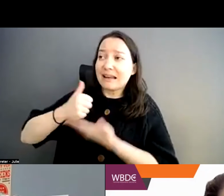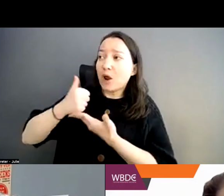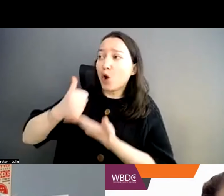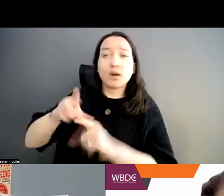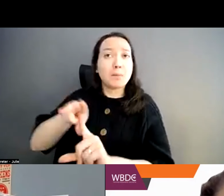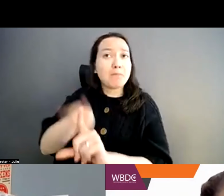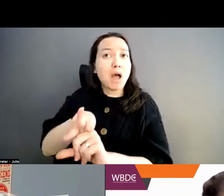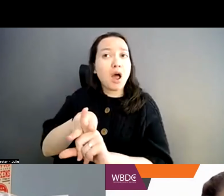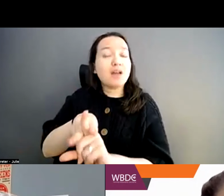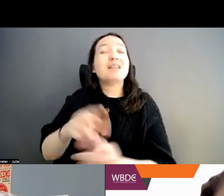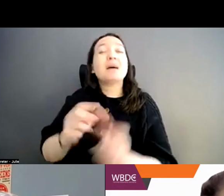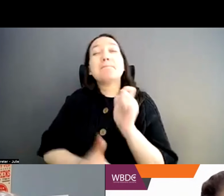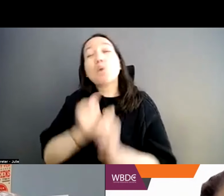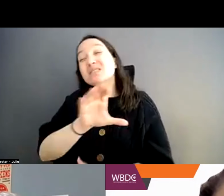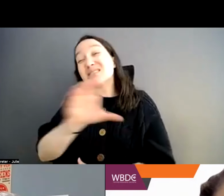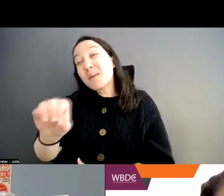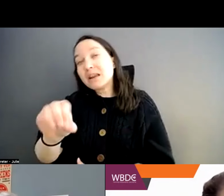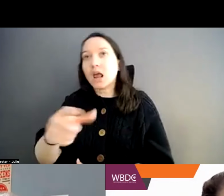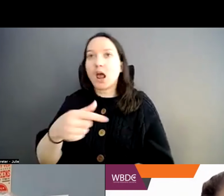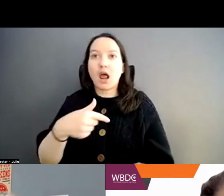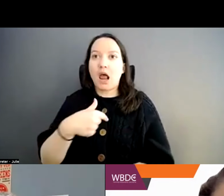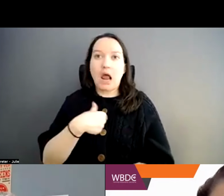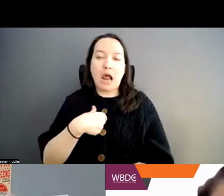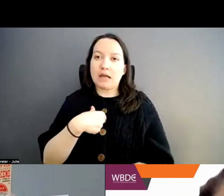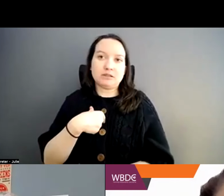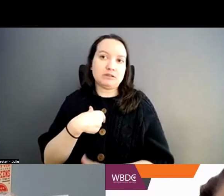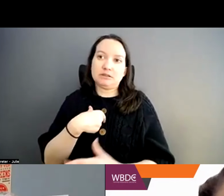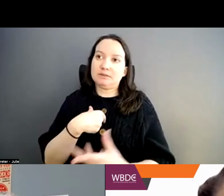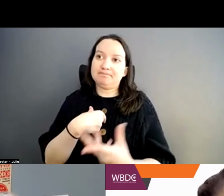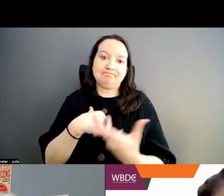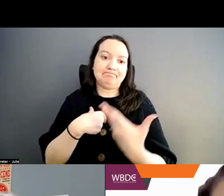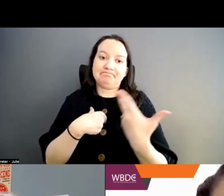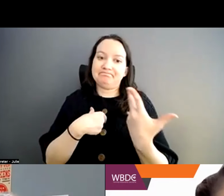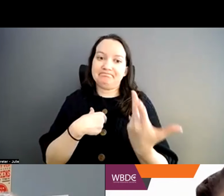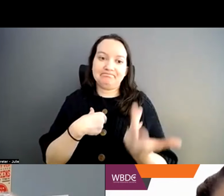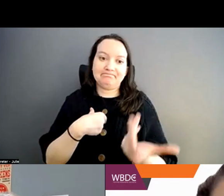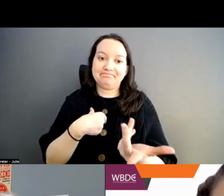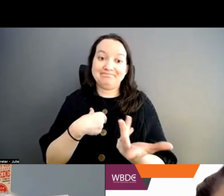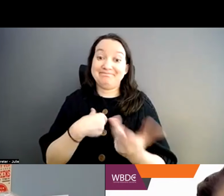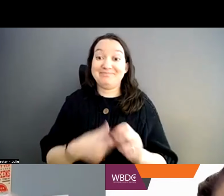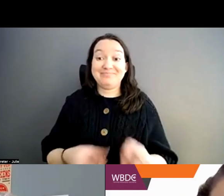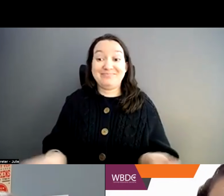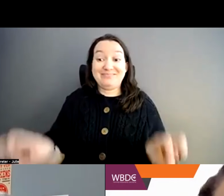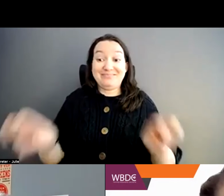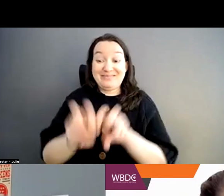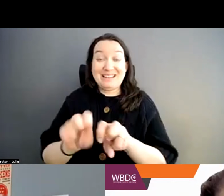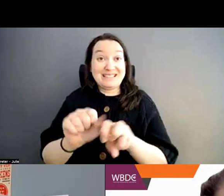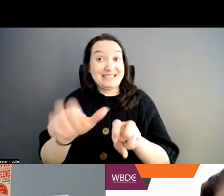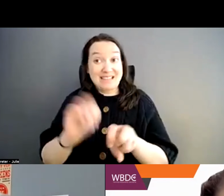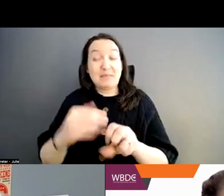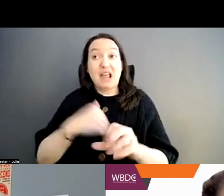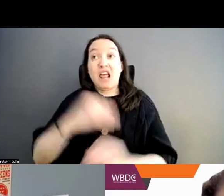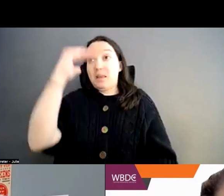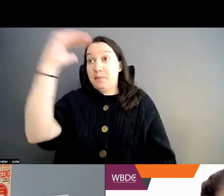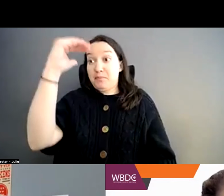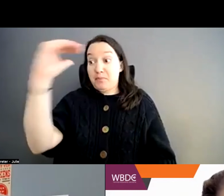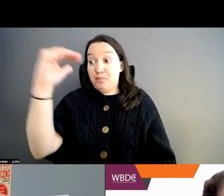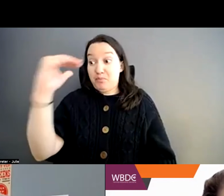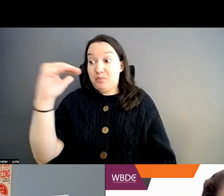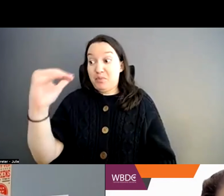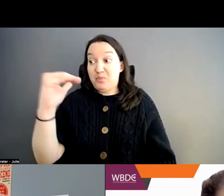mano a mano por el proceso que aplica con la mayoría de las compañías. Lo que termino haciendo es simplemente, ya saben, meterme